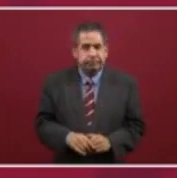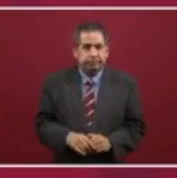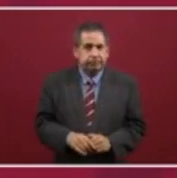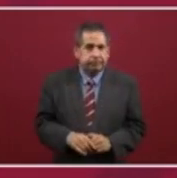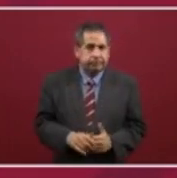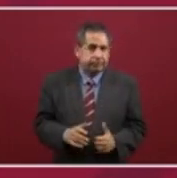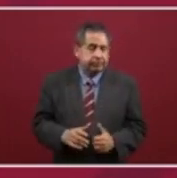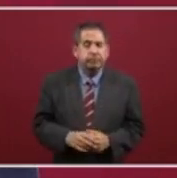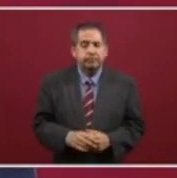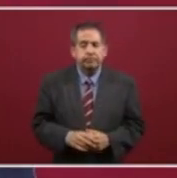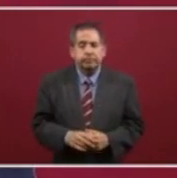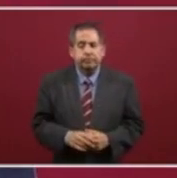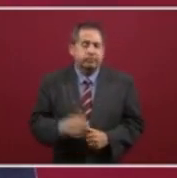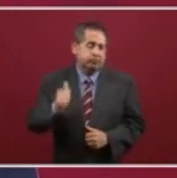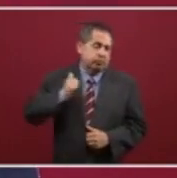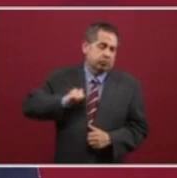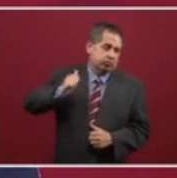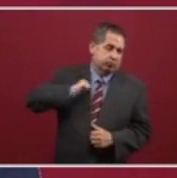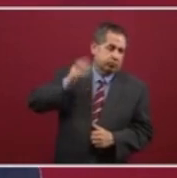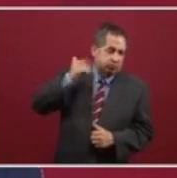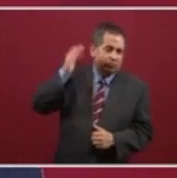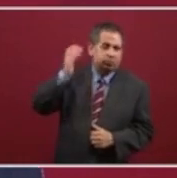como se acostumbraba,